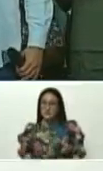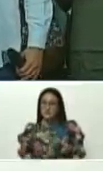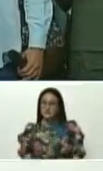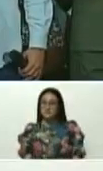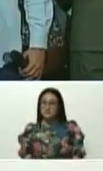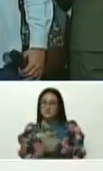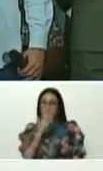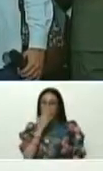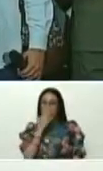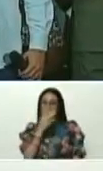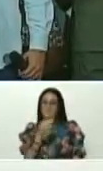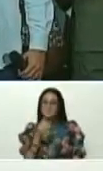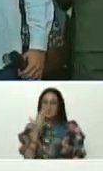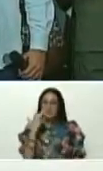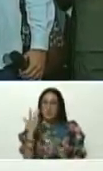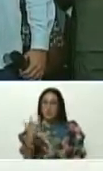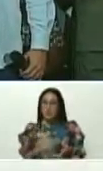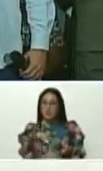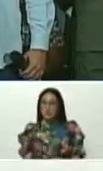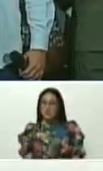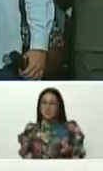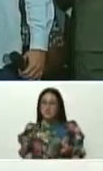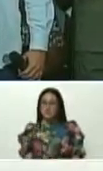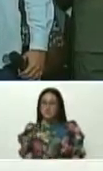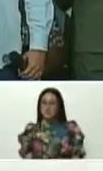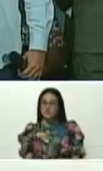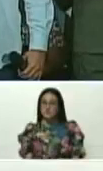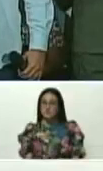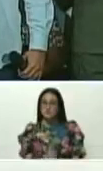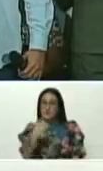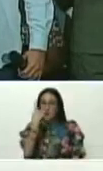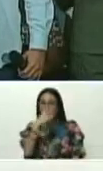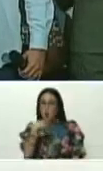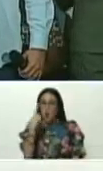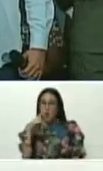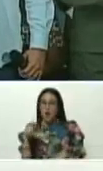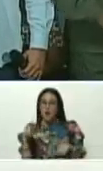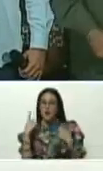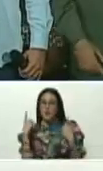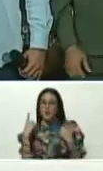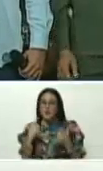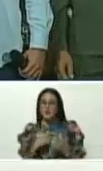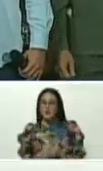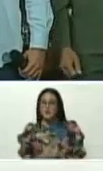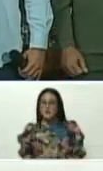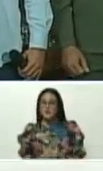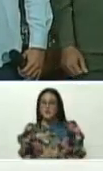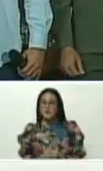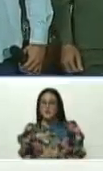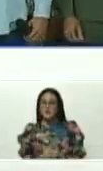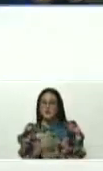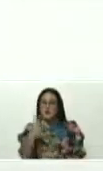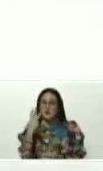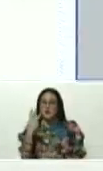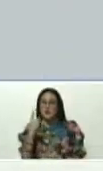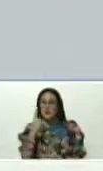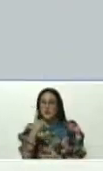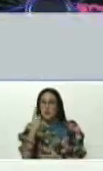Y si me ponen la imagen del Ojo de La Guaira, a la cuenta de